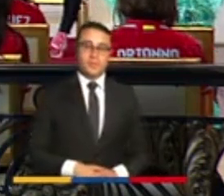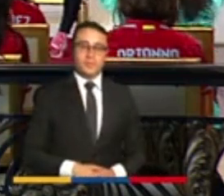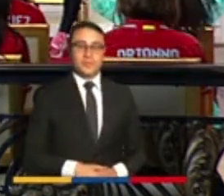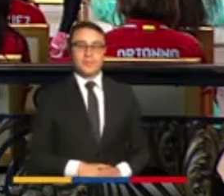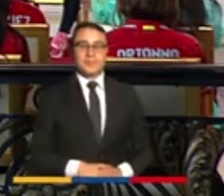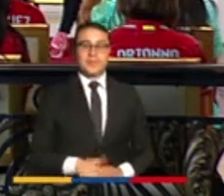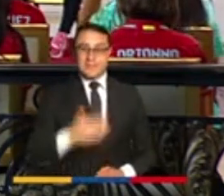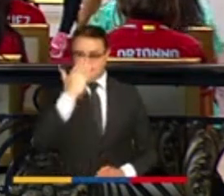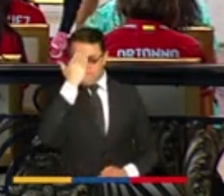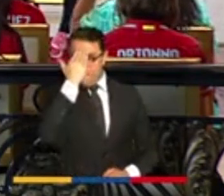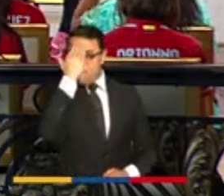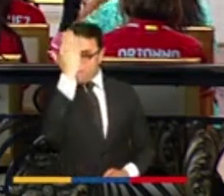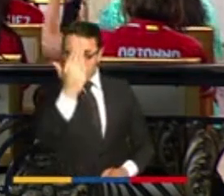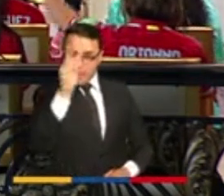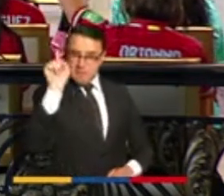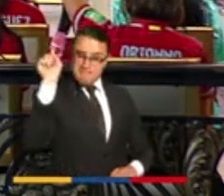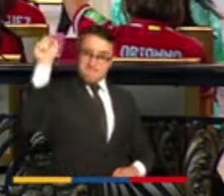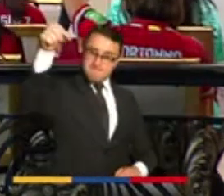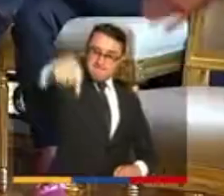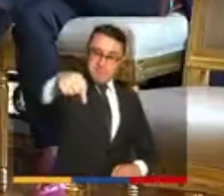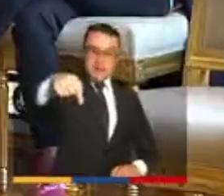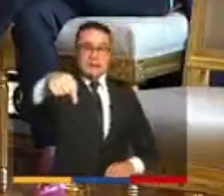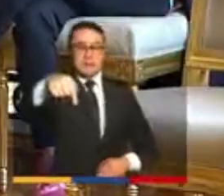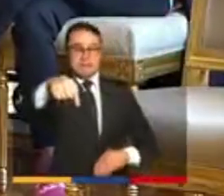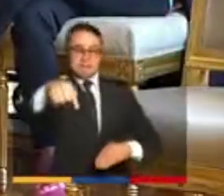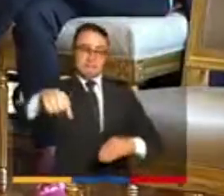Delantera, Oriana Quintero